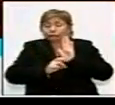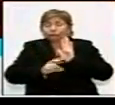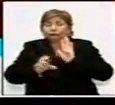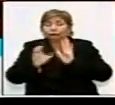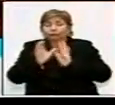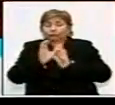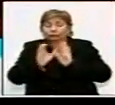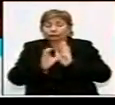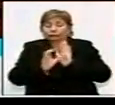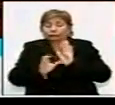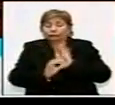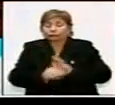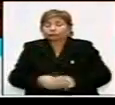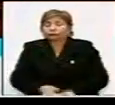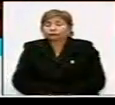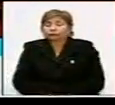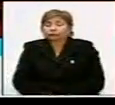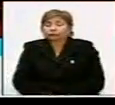constitucional